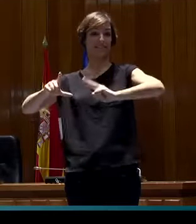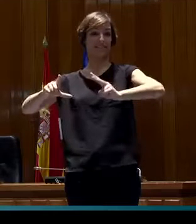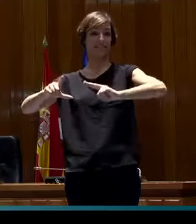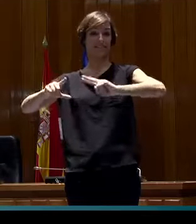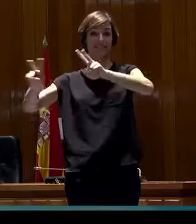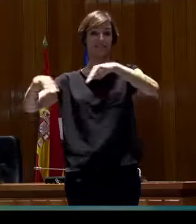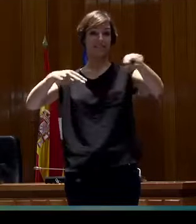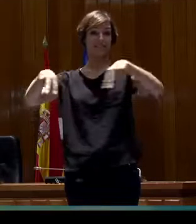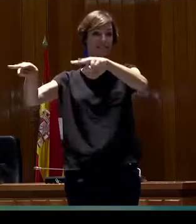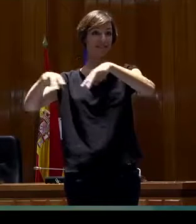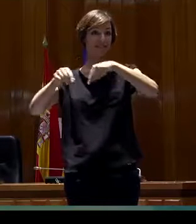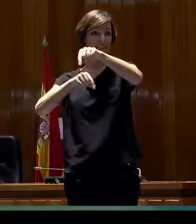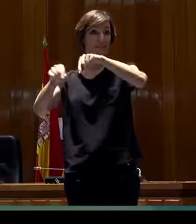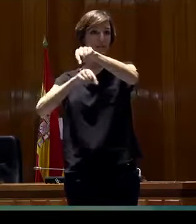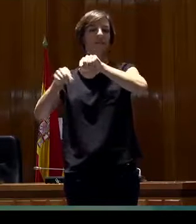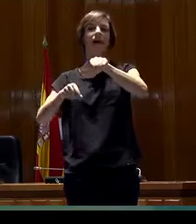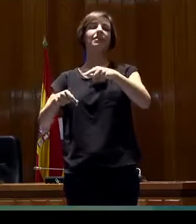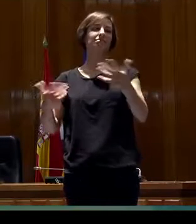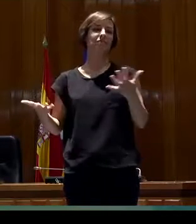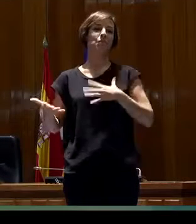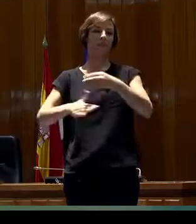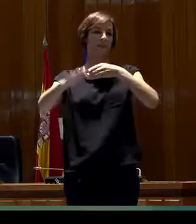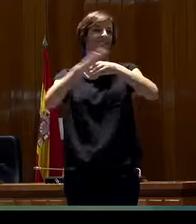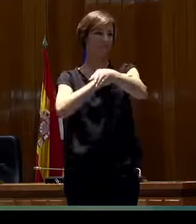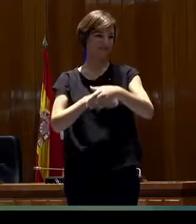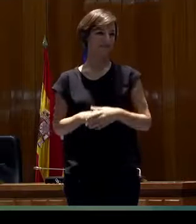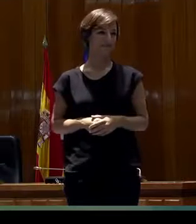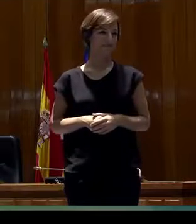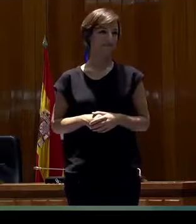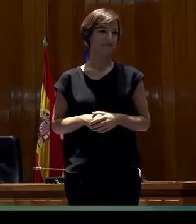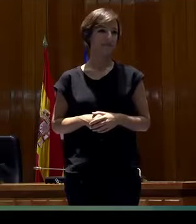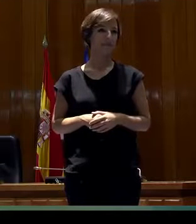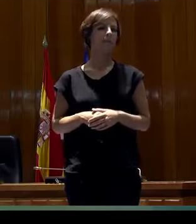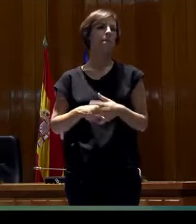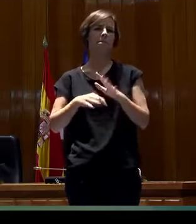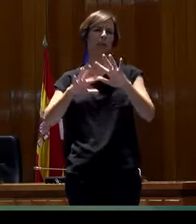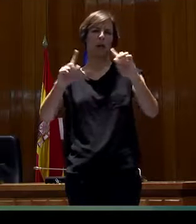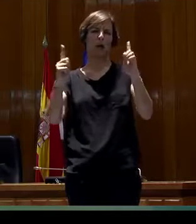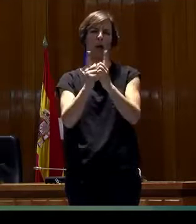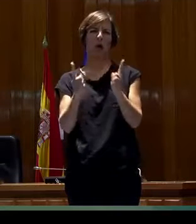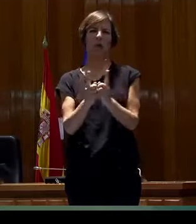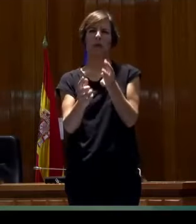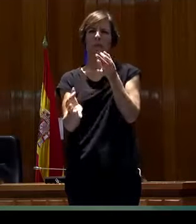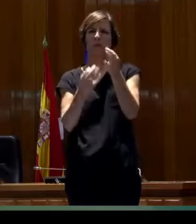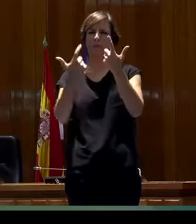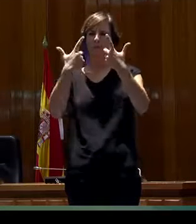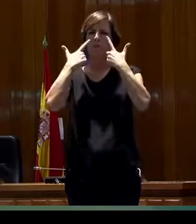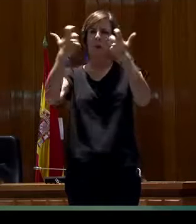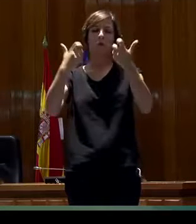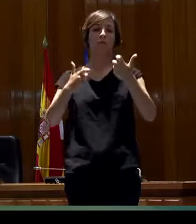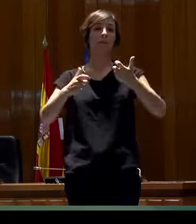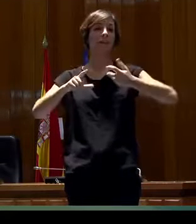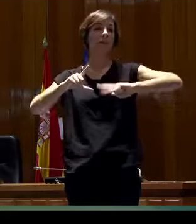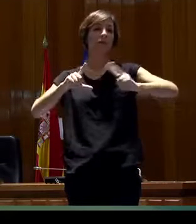distancia, mediante servicios visual, pues se facilita la accesibilidad. Doy 4 pinceladas de datos relevantes. Pensamos que es un recurso de